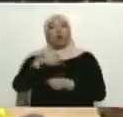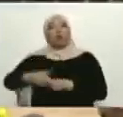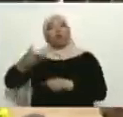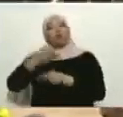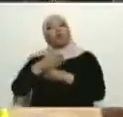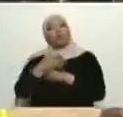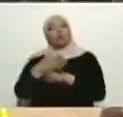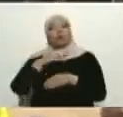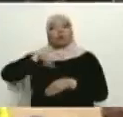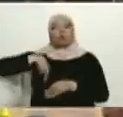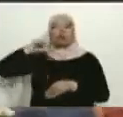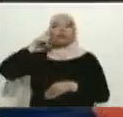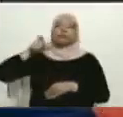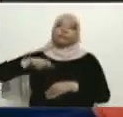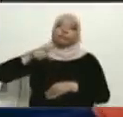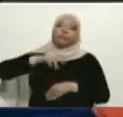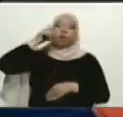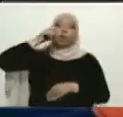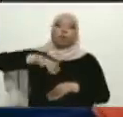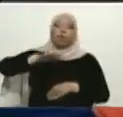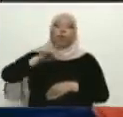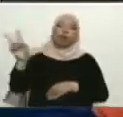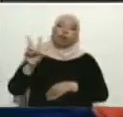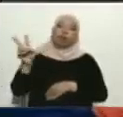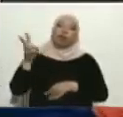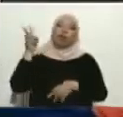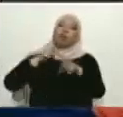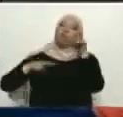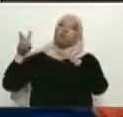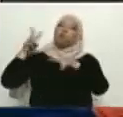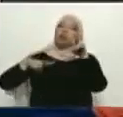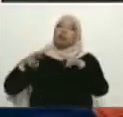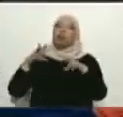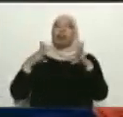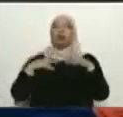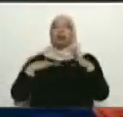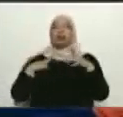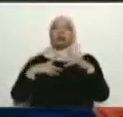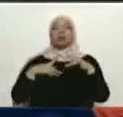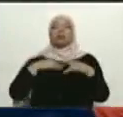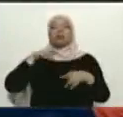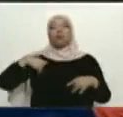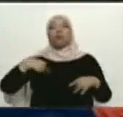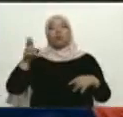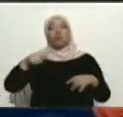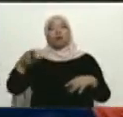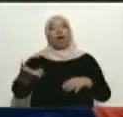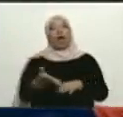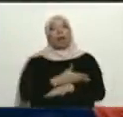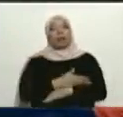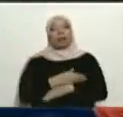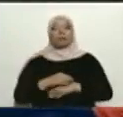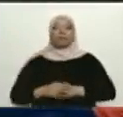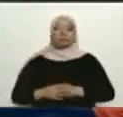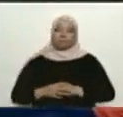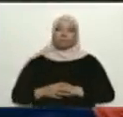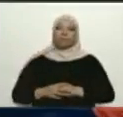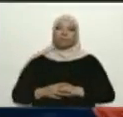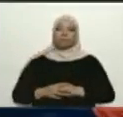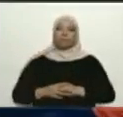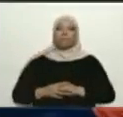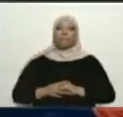nuestros ciudadanos con nuestra ciudadanas con el pueblo Venezuela que disfrutó estos carnavales como nunca los había disfrutado la almirante jefe